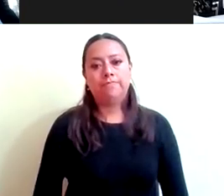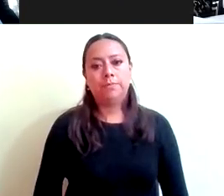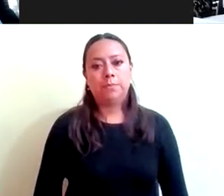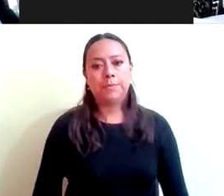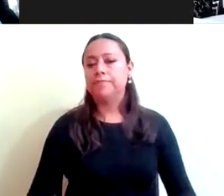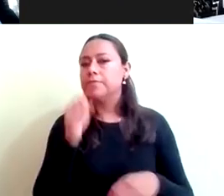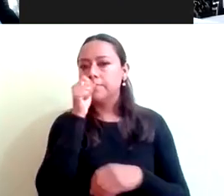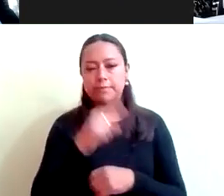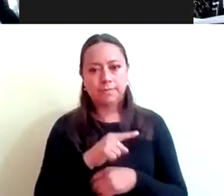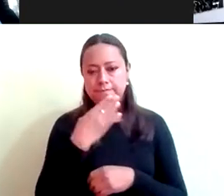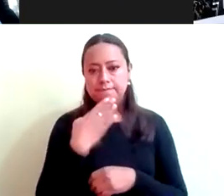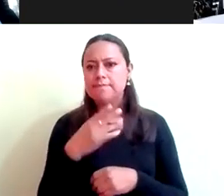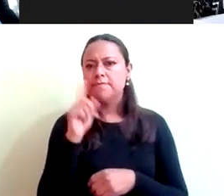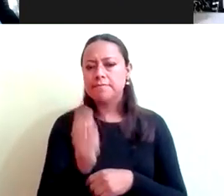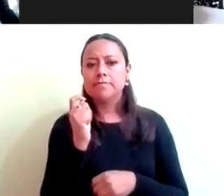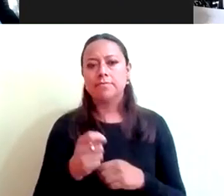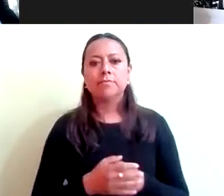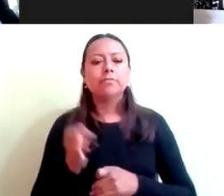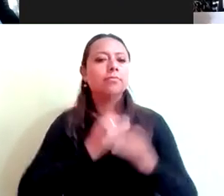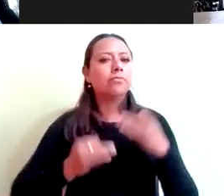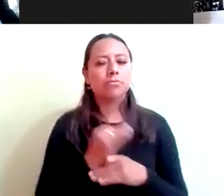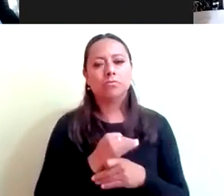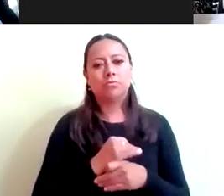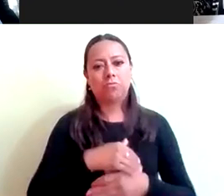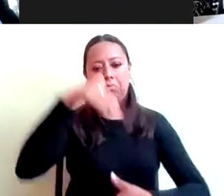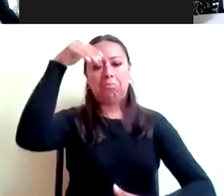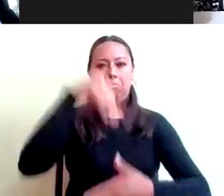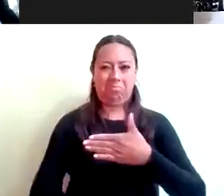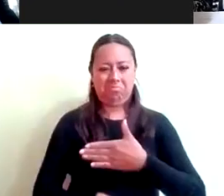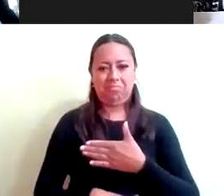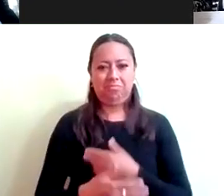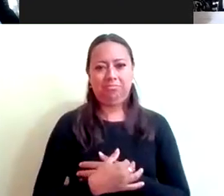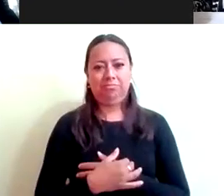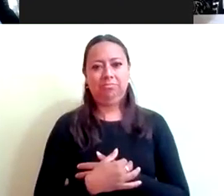bien es que los que fracasaron miserablemente, a diferencia de otra